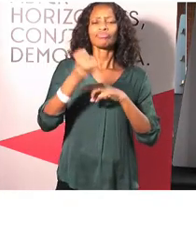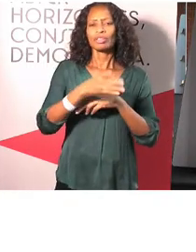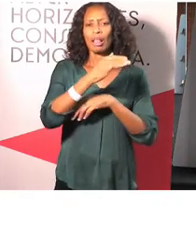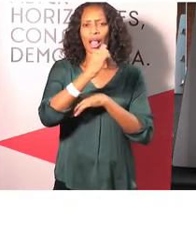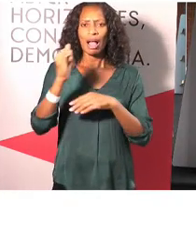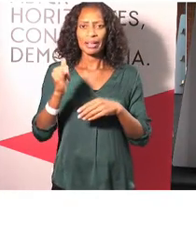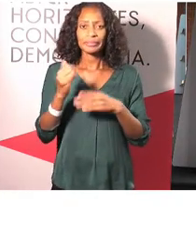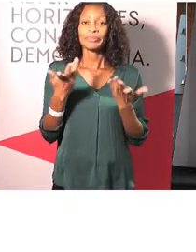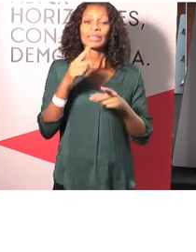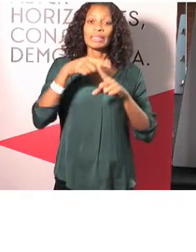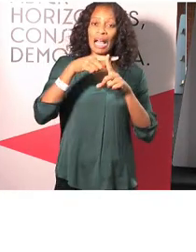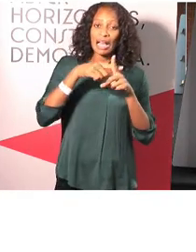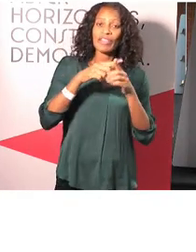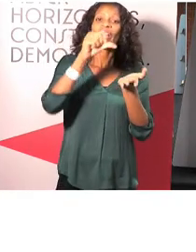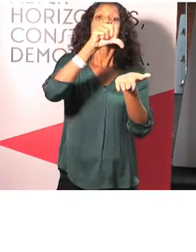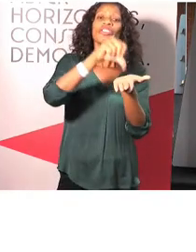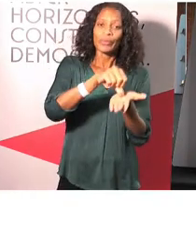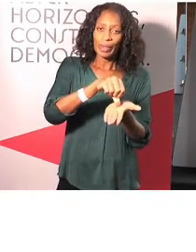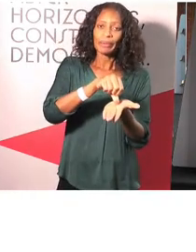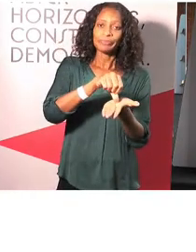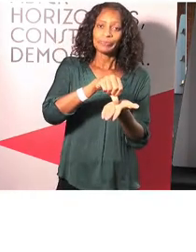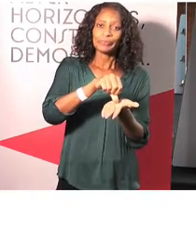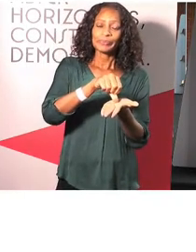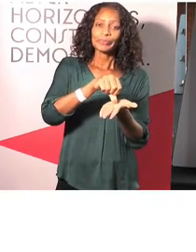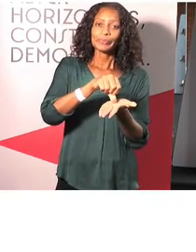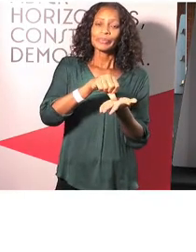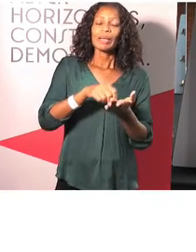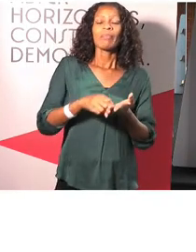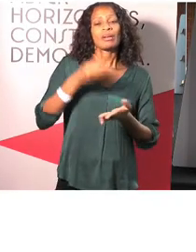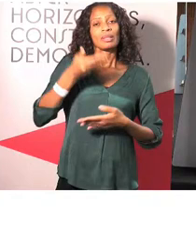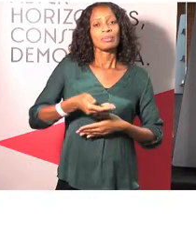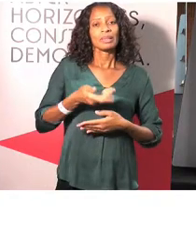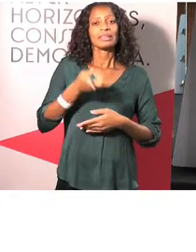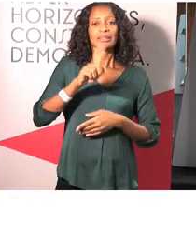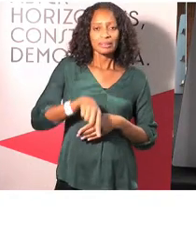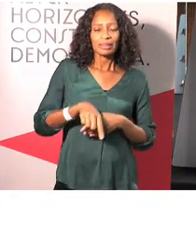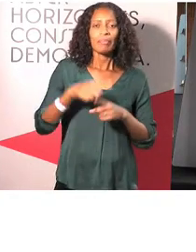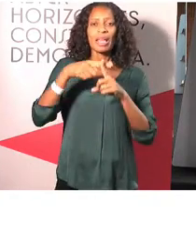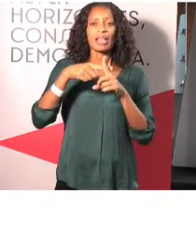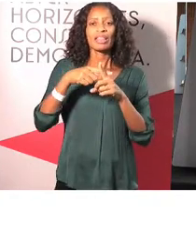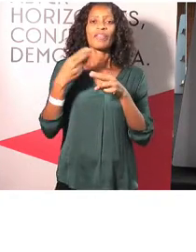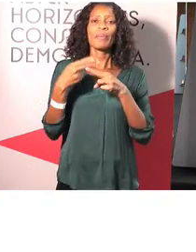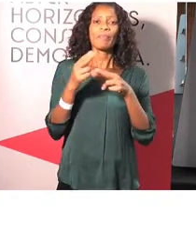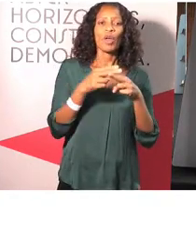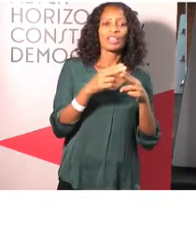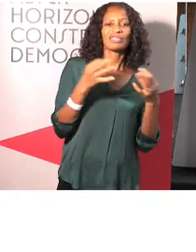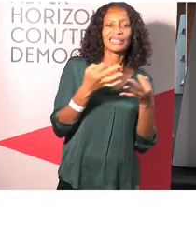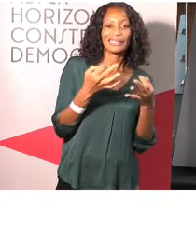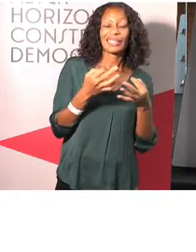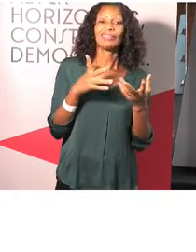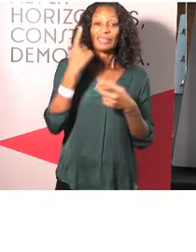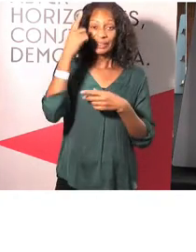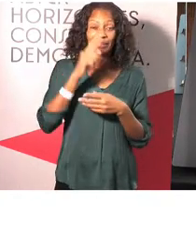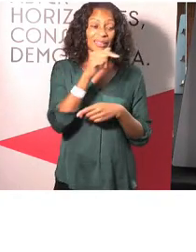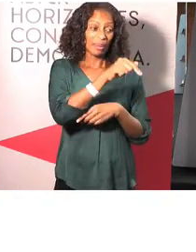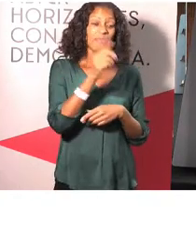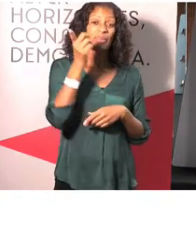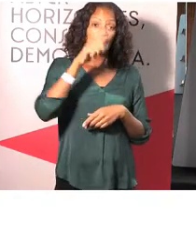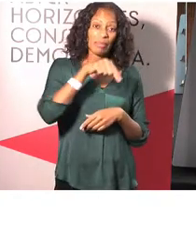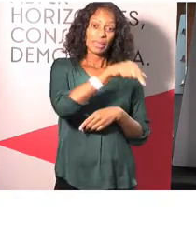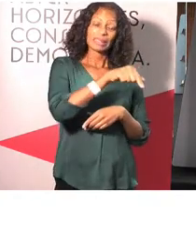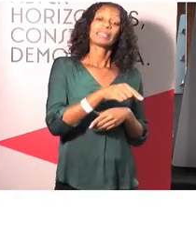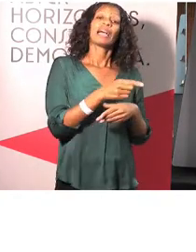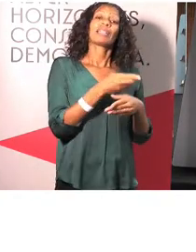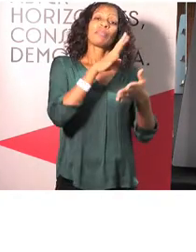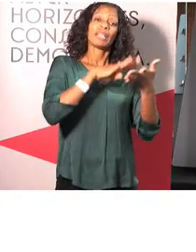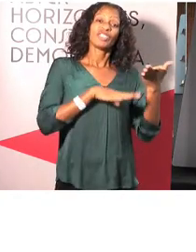ciudades a nivel de ciudad, y es importante también a nivel político, bueno, también desde Barcelona, desde la cátedra, hemos impulsado